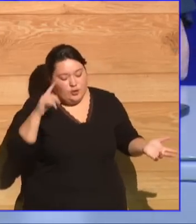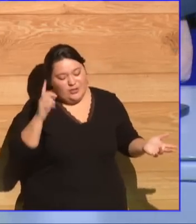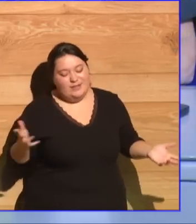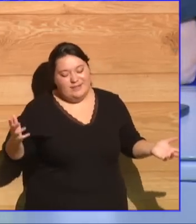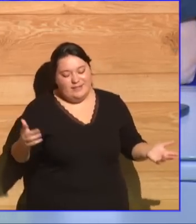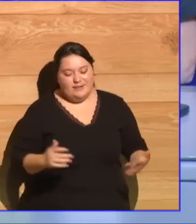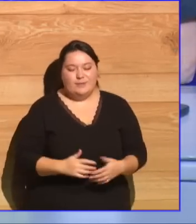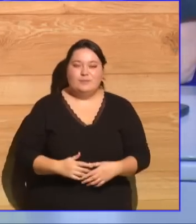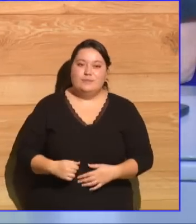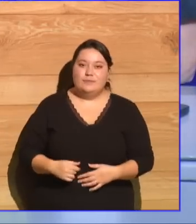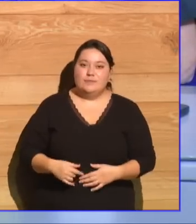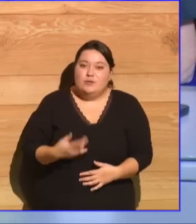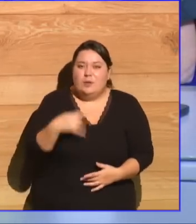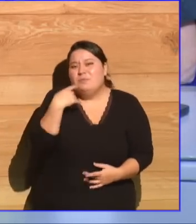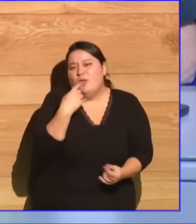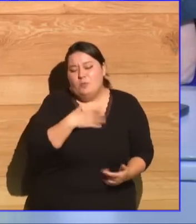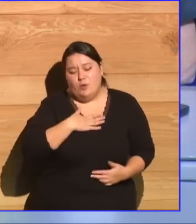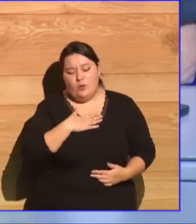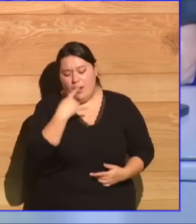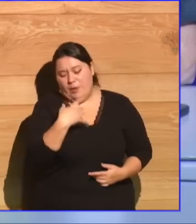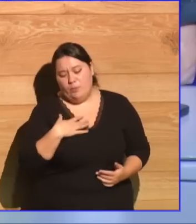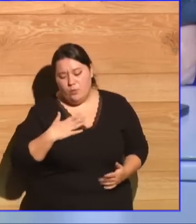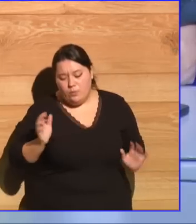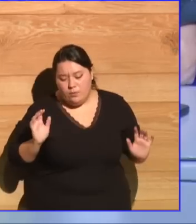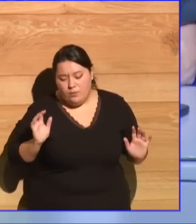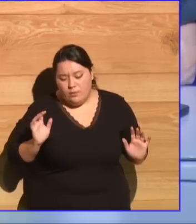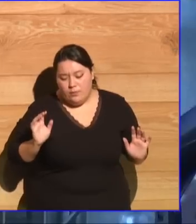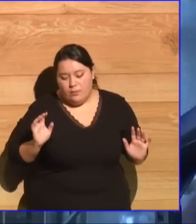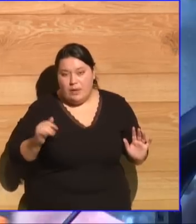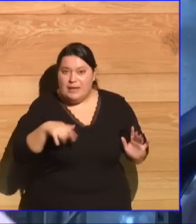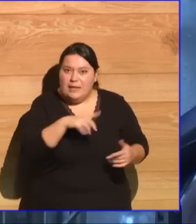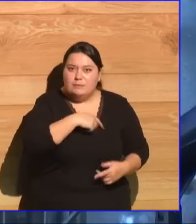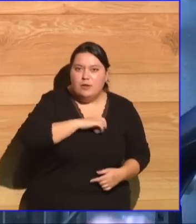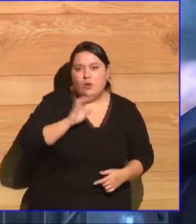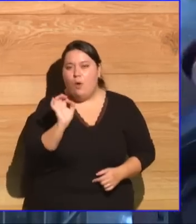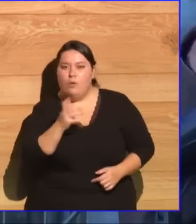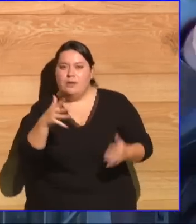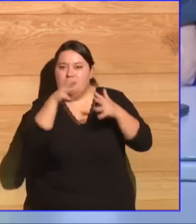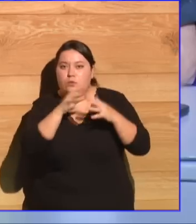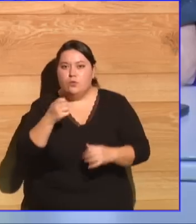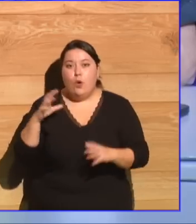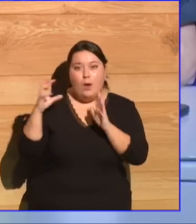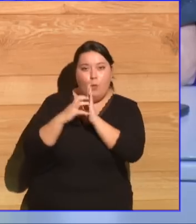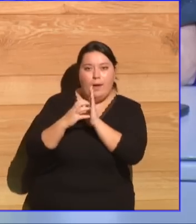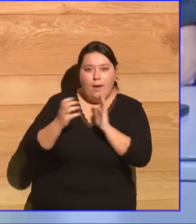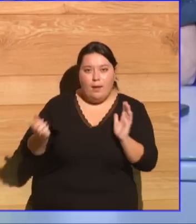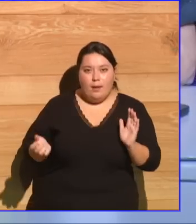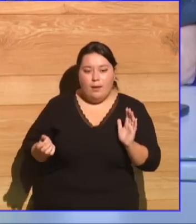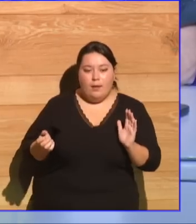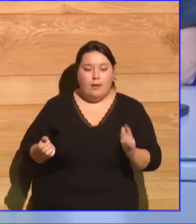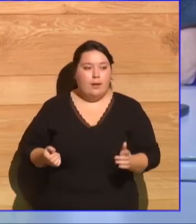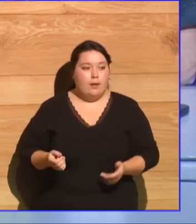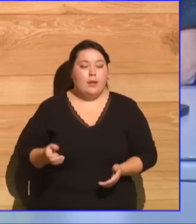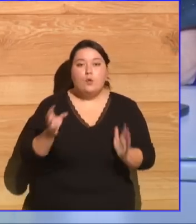sé. porque Vamos a ver, Era admirador, yo qué sé, a mí qué más me da. Si yo tengo ¿Pero fue aquí en España? ¿Fue en Estados Unidos? En Cuenca. O sea, el día de